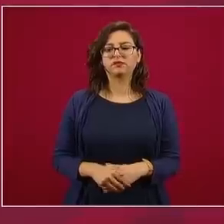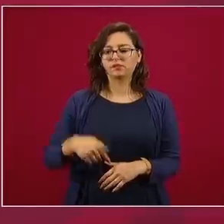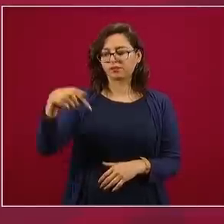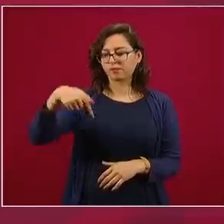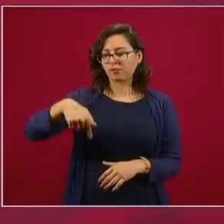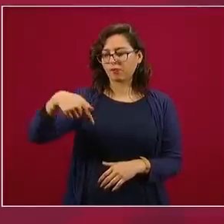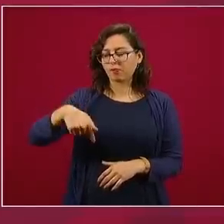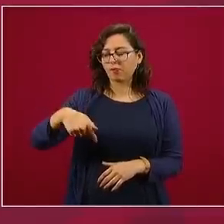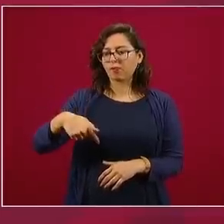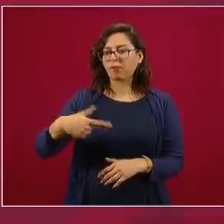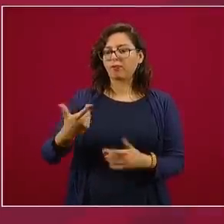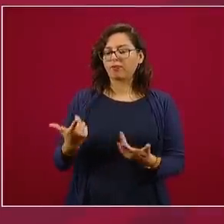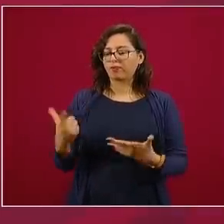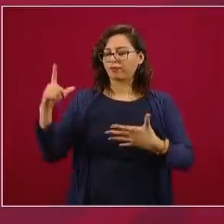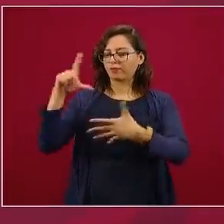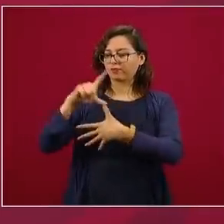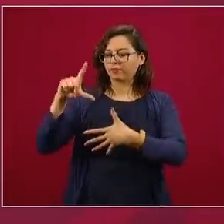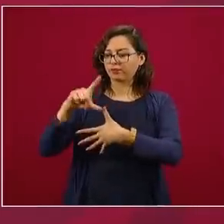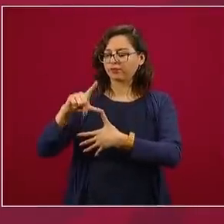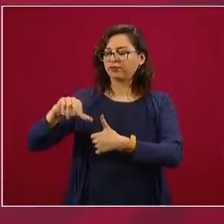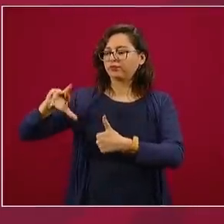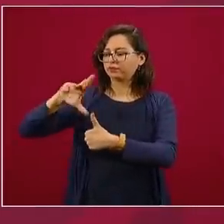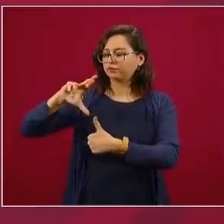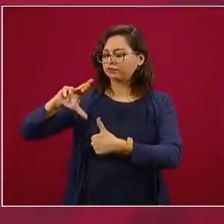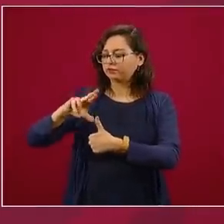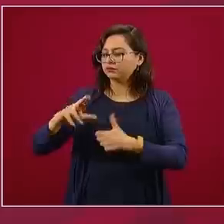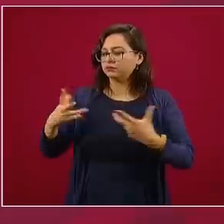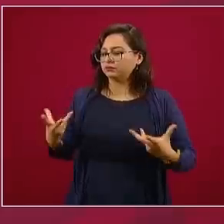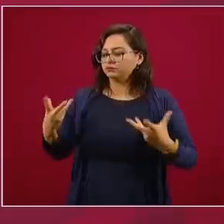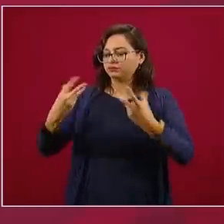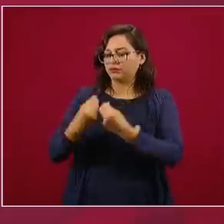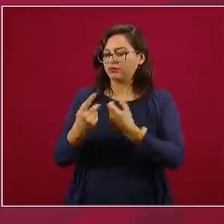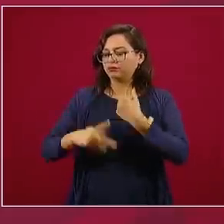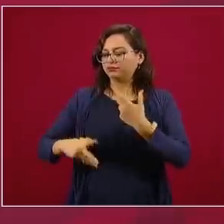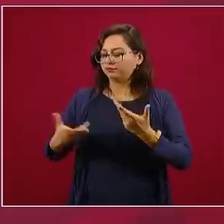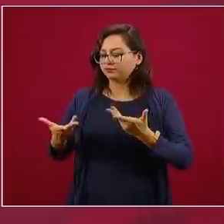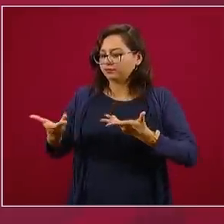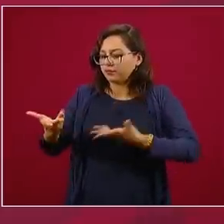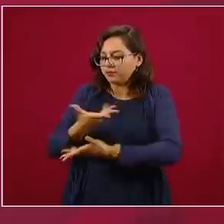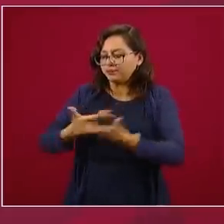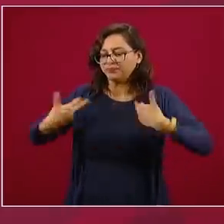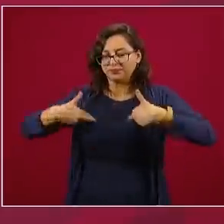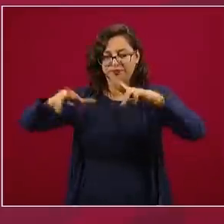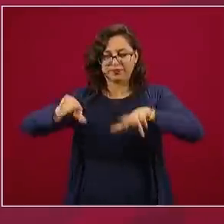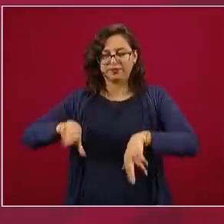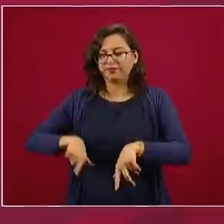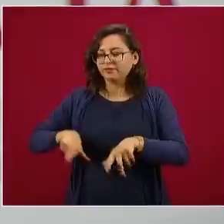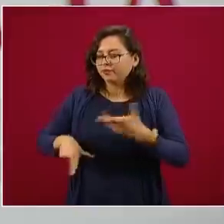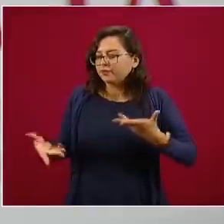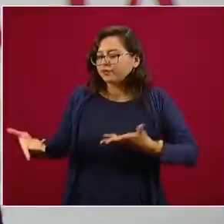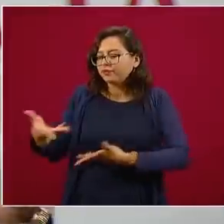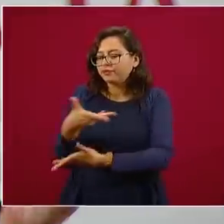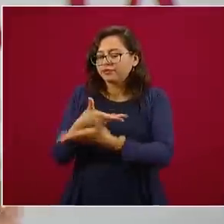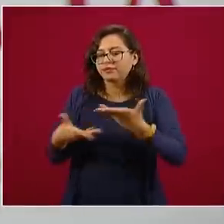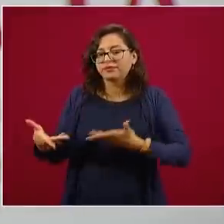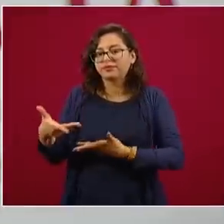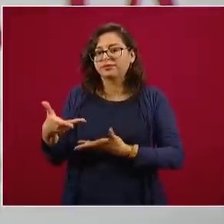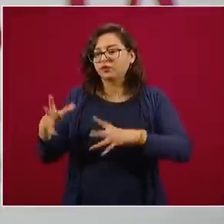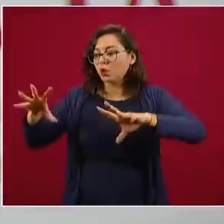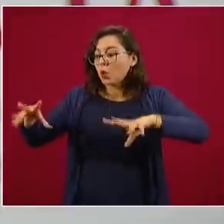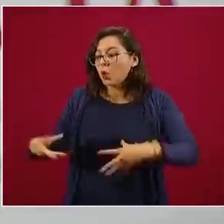para la Comunidad de Estados Latinoamericanos y del Caribe, uno de los puntos del programa es comprar medicinas en